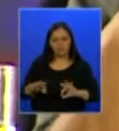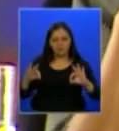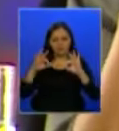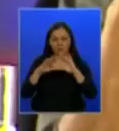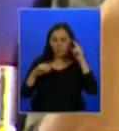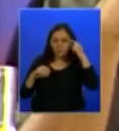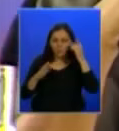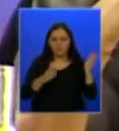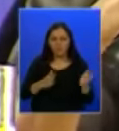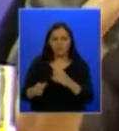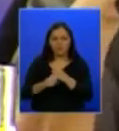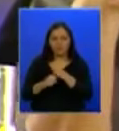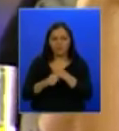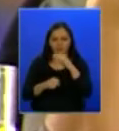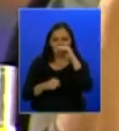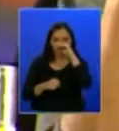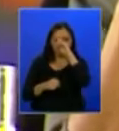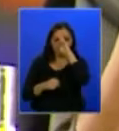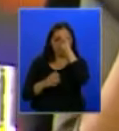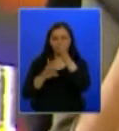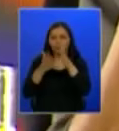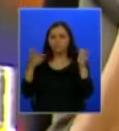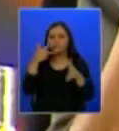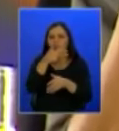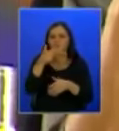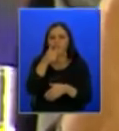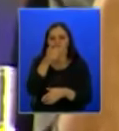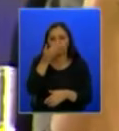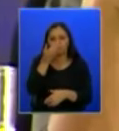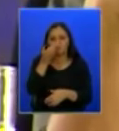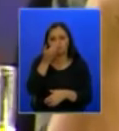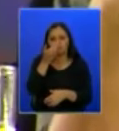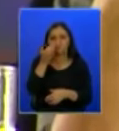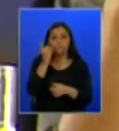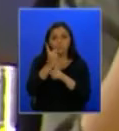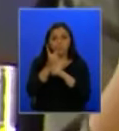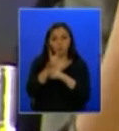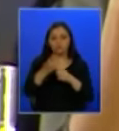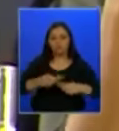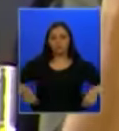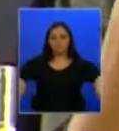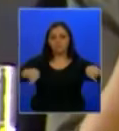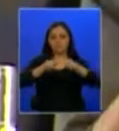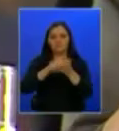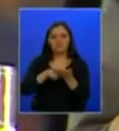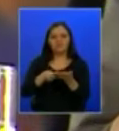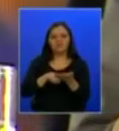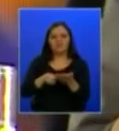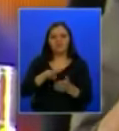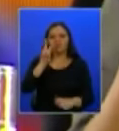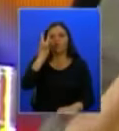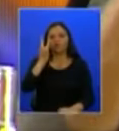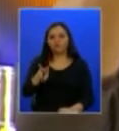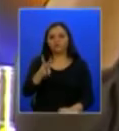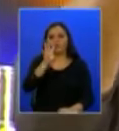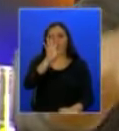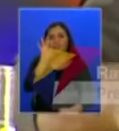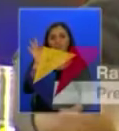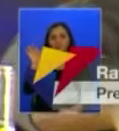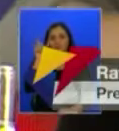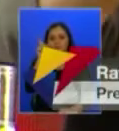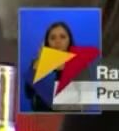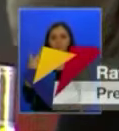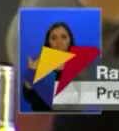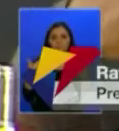y defenderla ante tantas mentiras que se están regando. Por eso me reuní con más de 2.500 funcionarios, también estaba